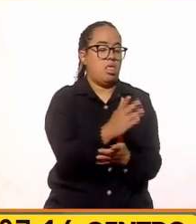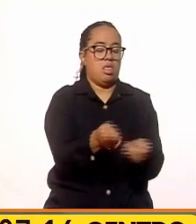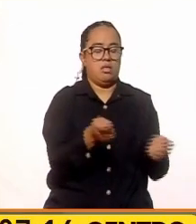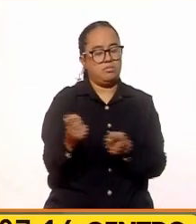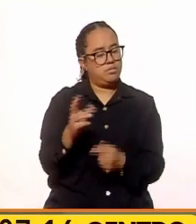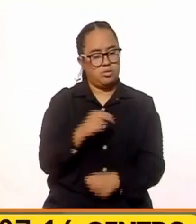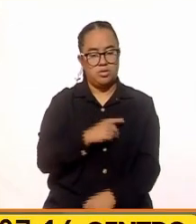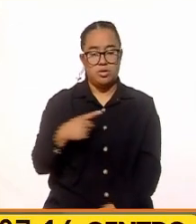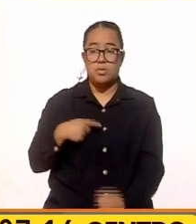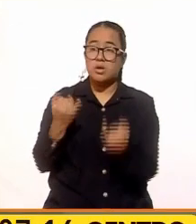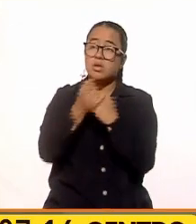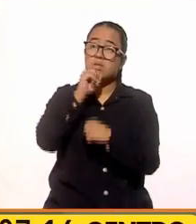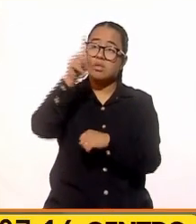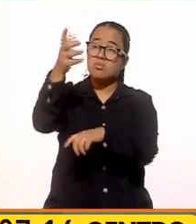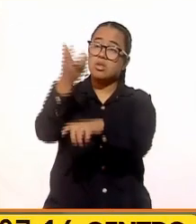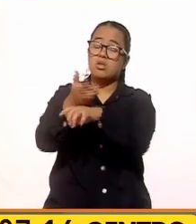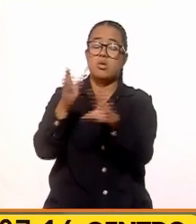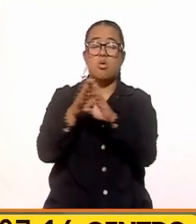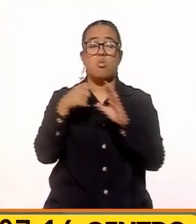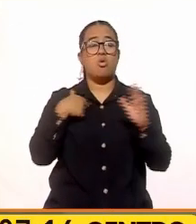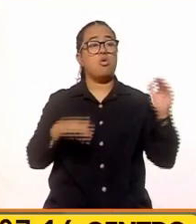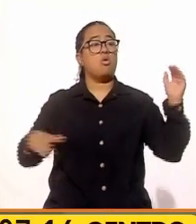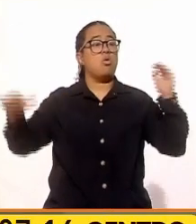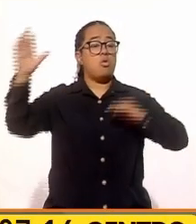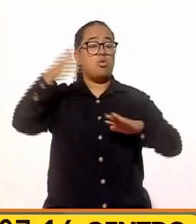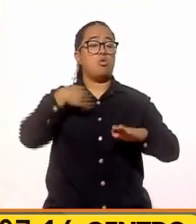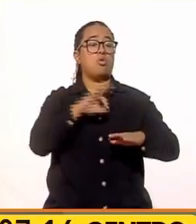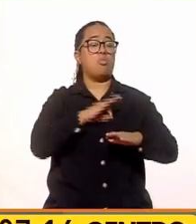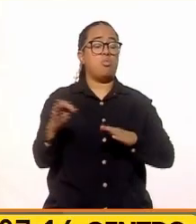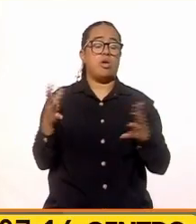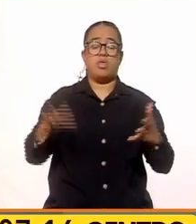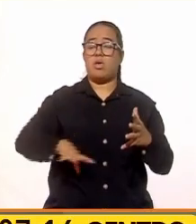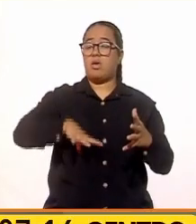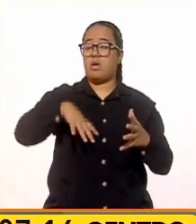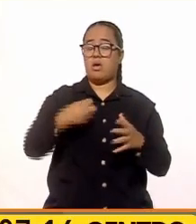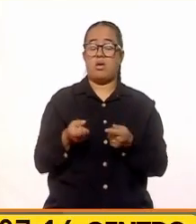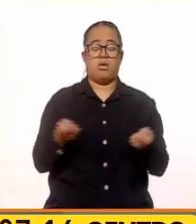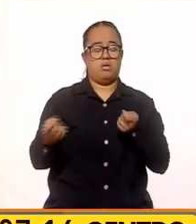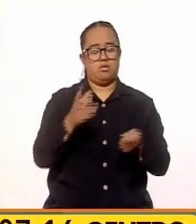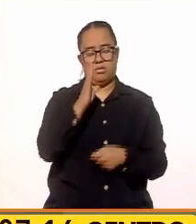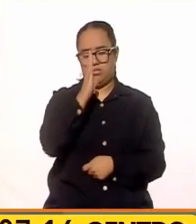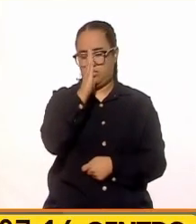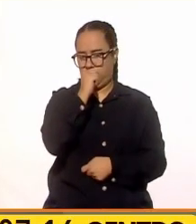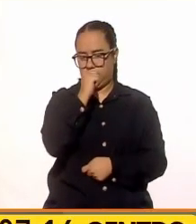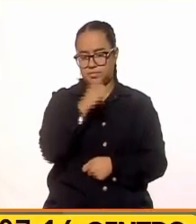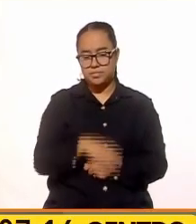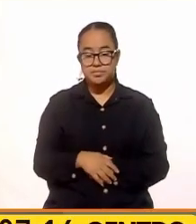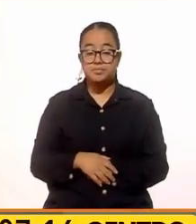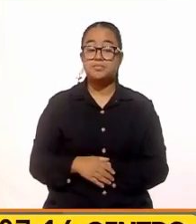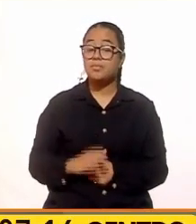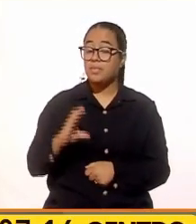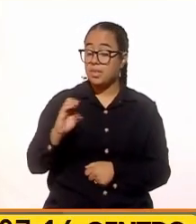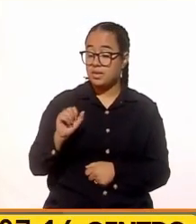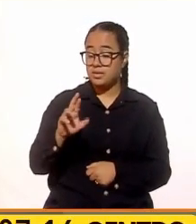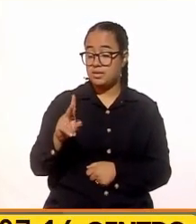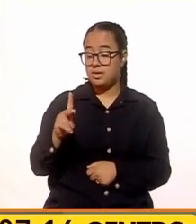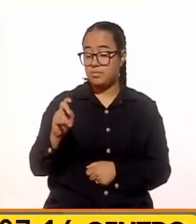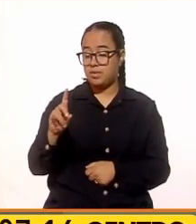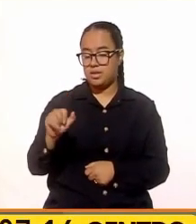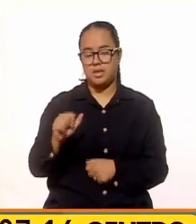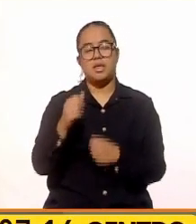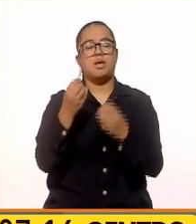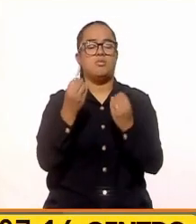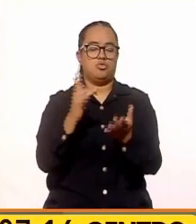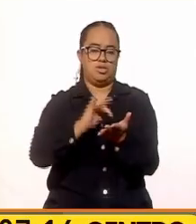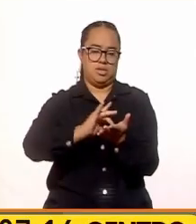Estados Unidos, que se ha declarado déspota global. César Pineda, profesor investigador del Instituto Mora, gracias por el análisis.